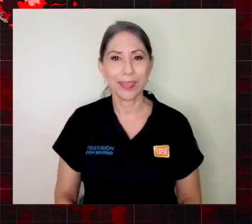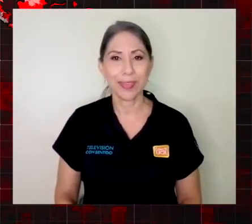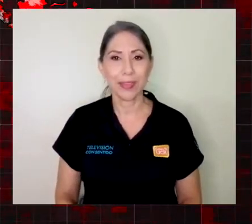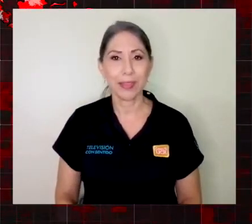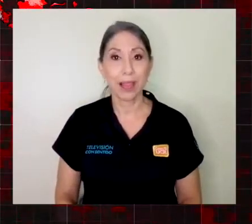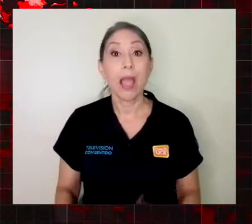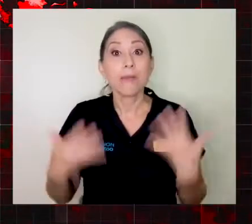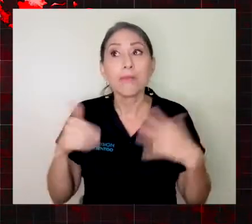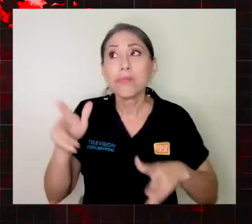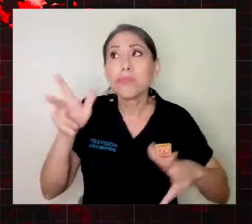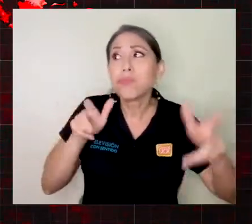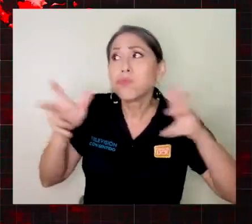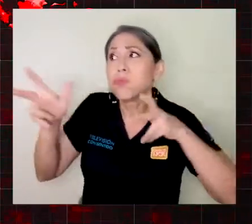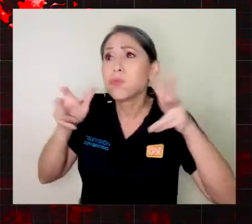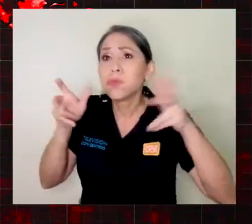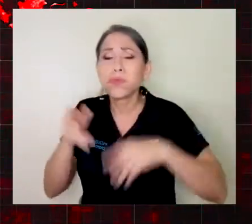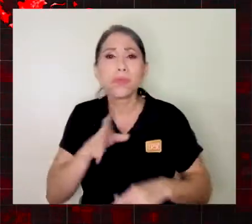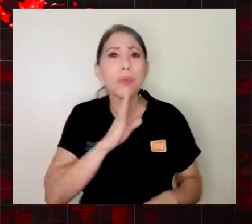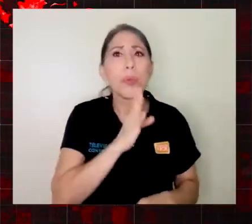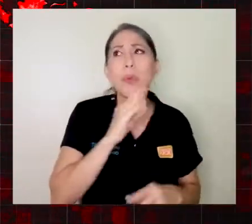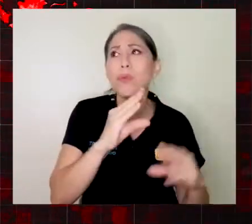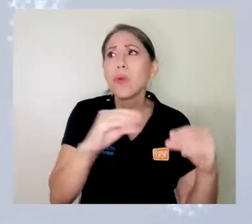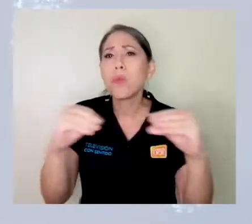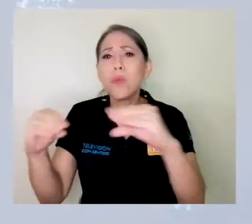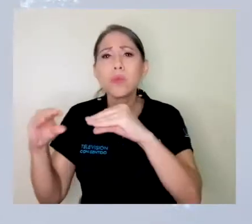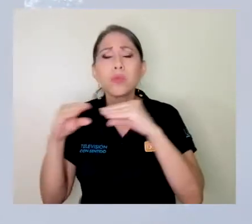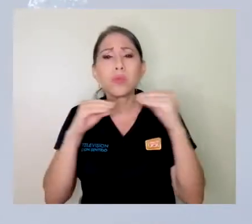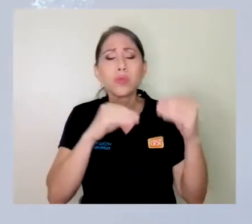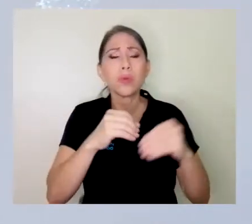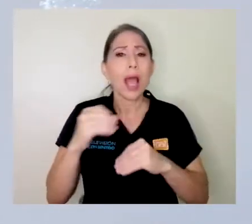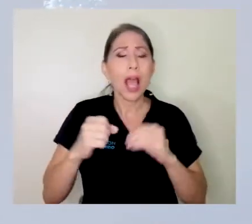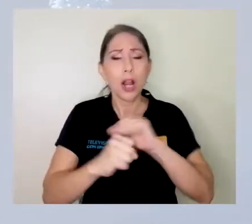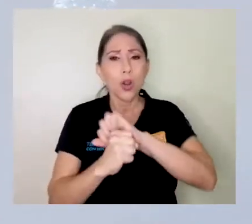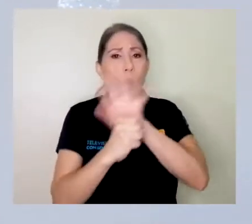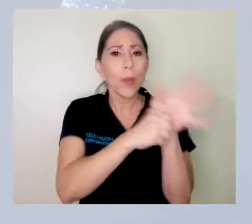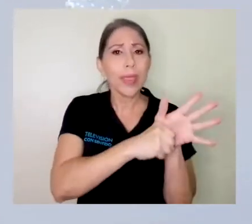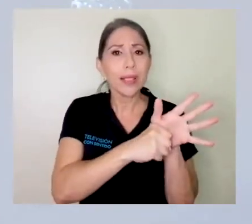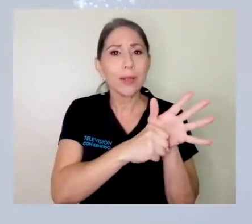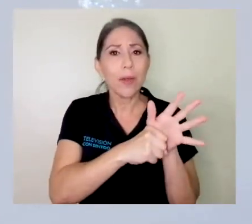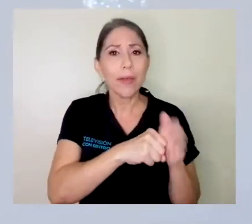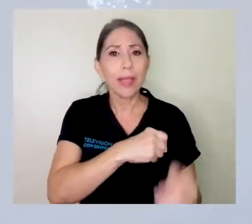Y es que hemos escuchado hablar tanto sobre el COVID-19,